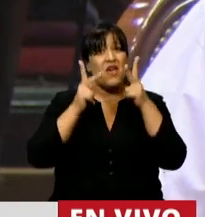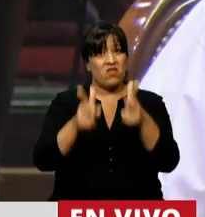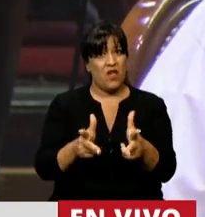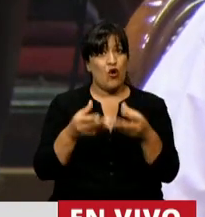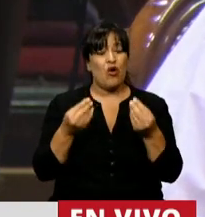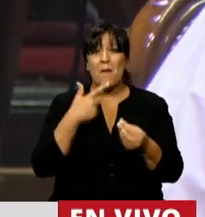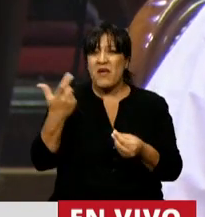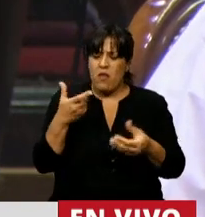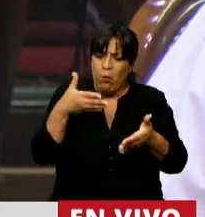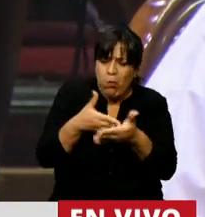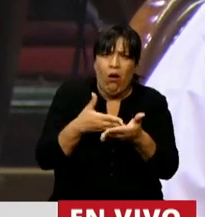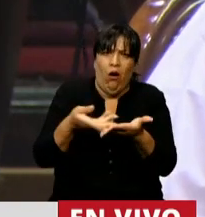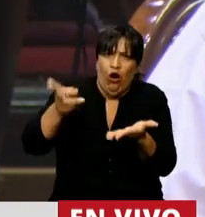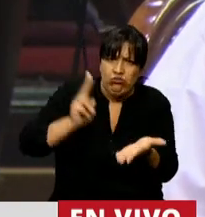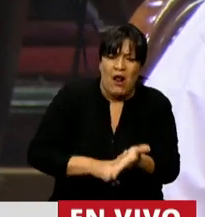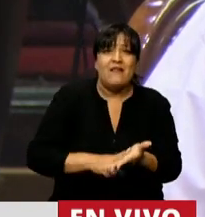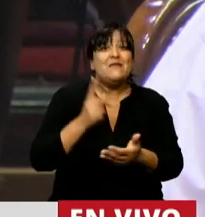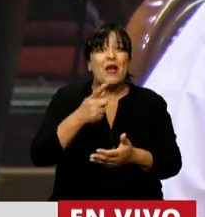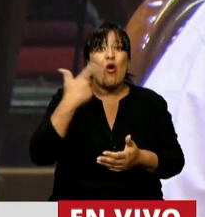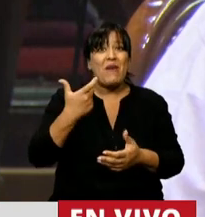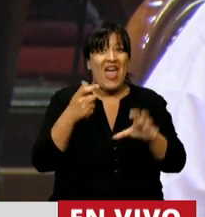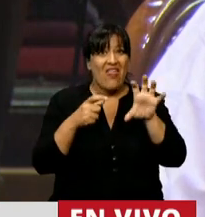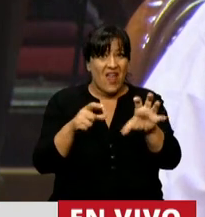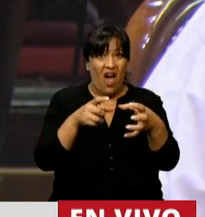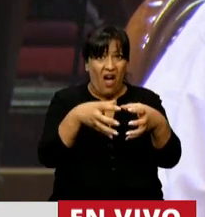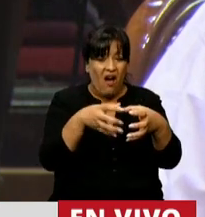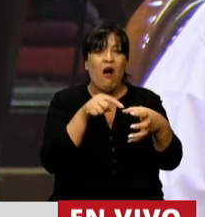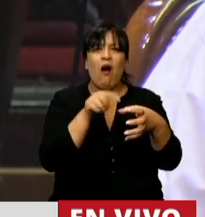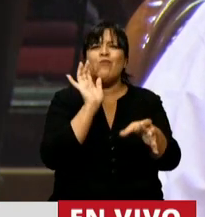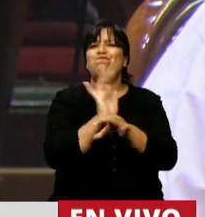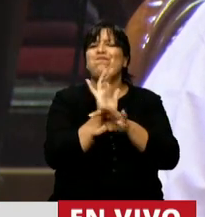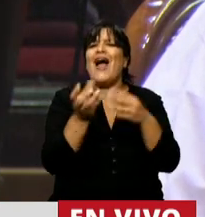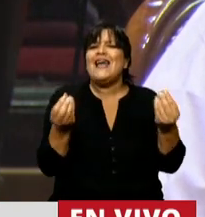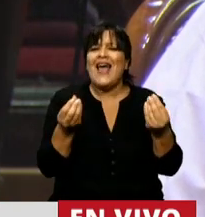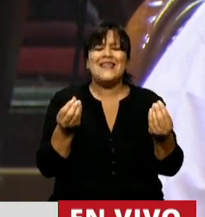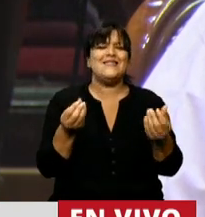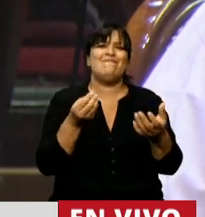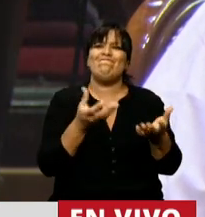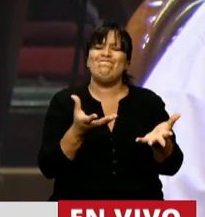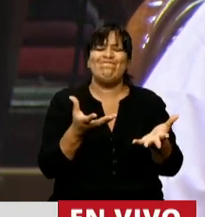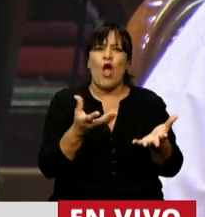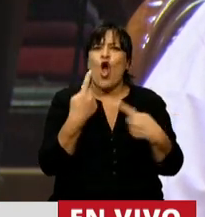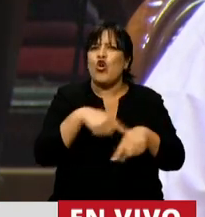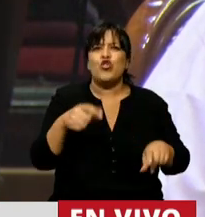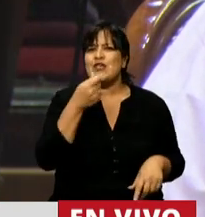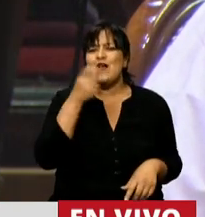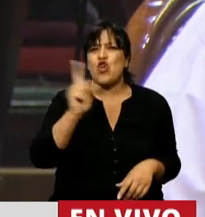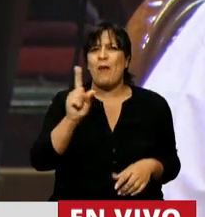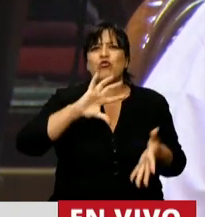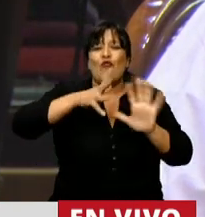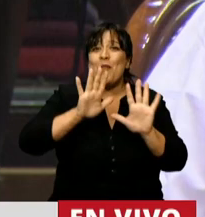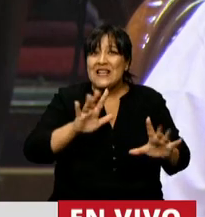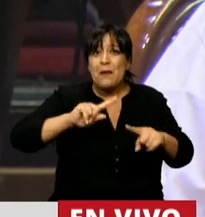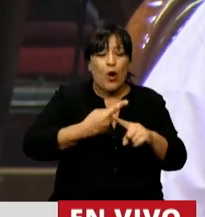que topamos con esta piedra para mí también es un símbolo de todo lo que no me gusta como forma de hacer